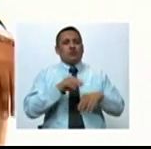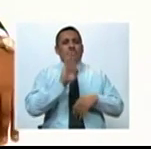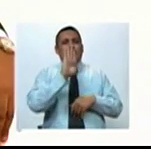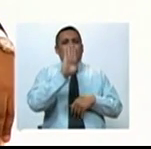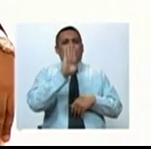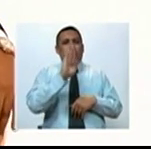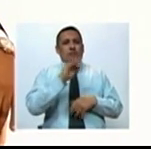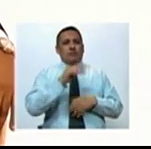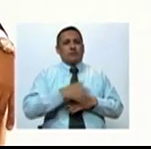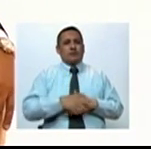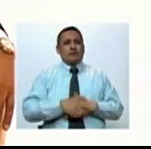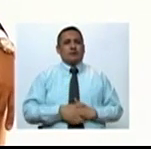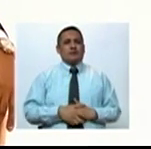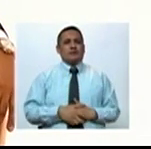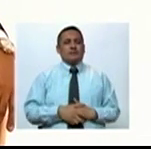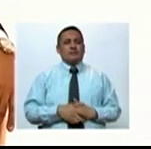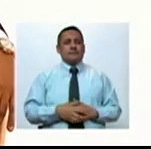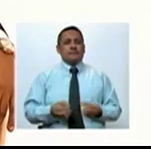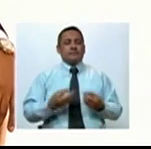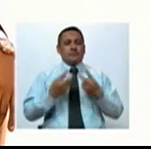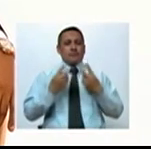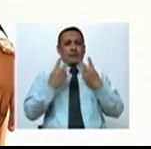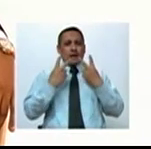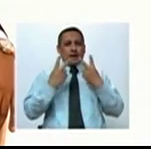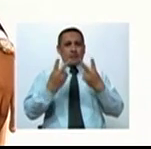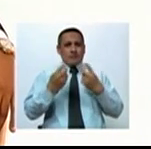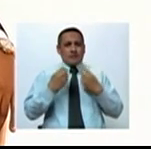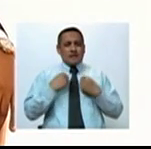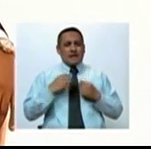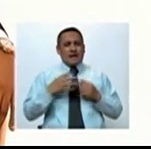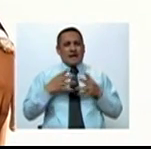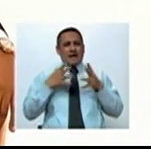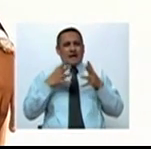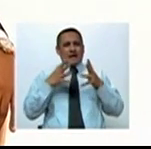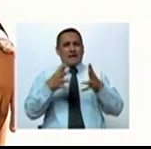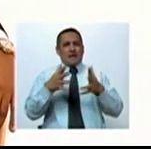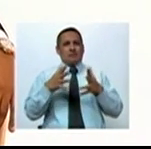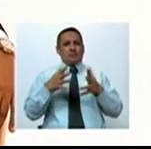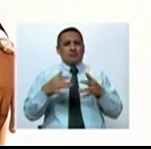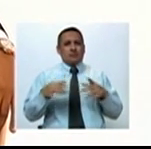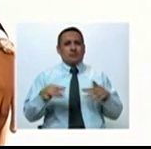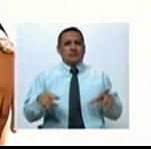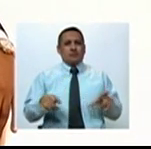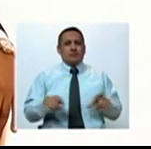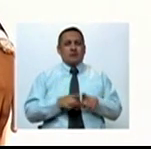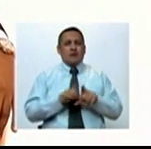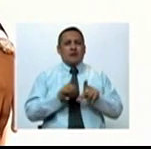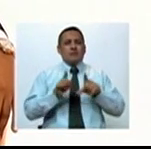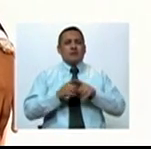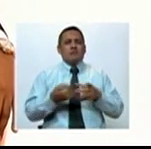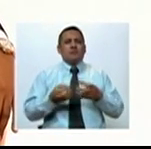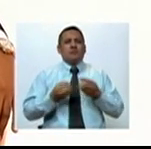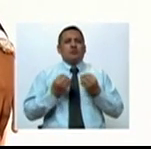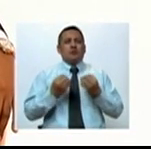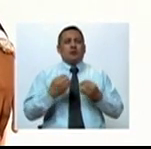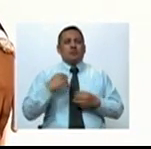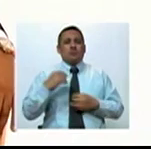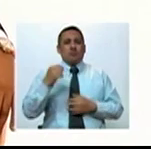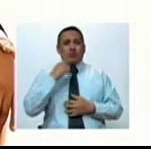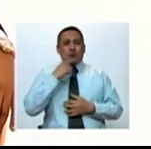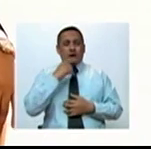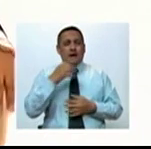banco. Claro, y ahí viene el reclamo. Ahí es donde viene la cuestión, porque ella lo